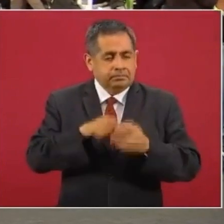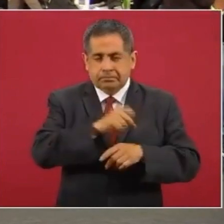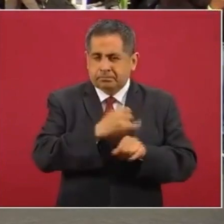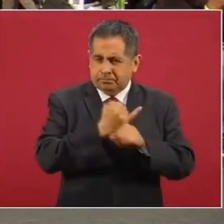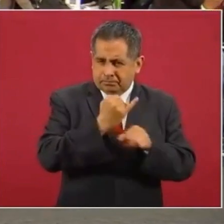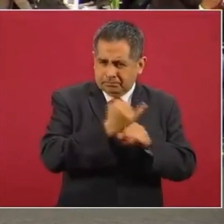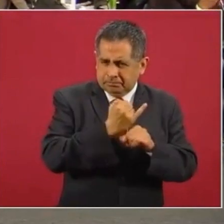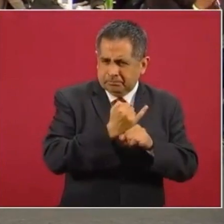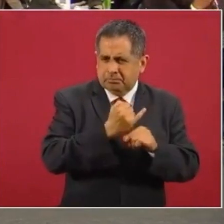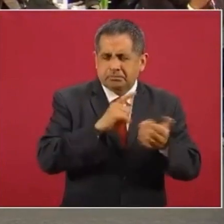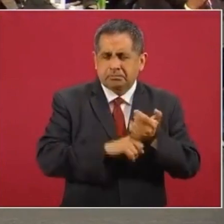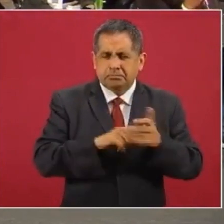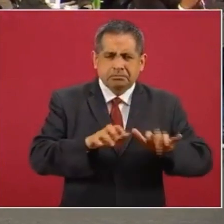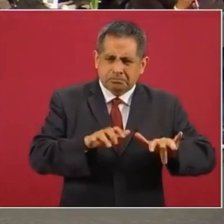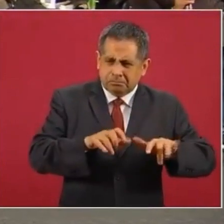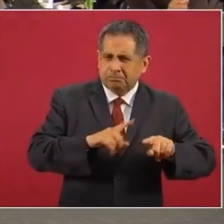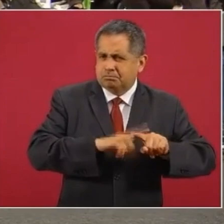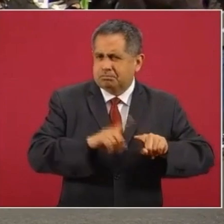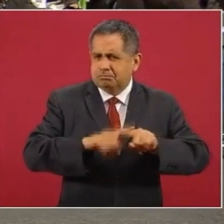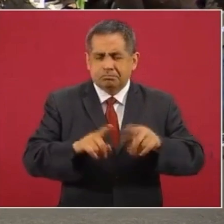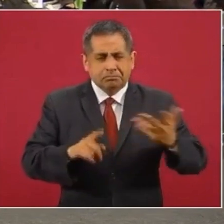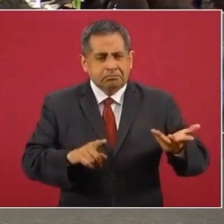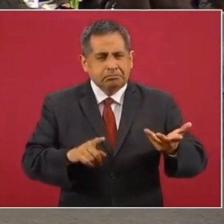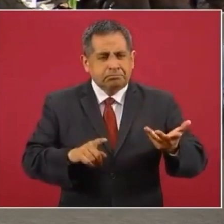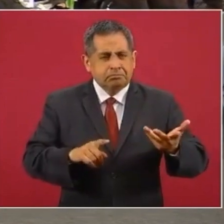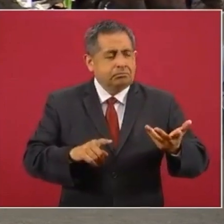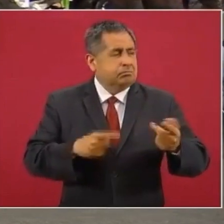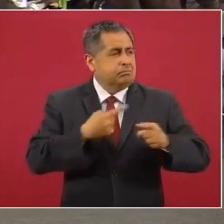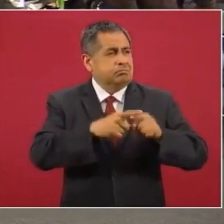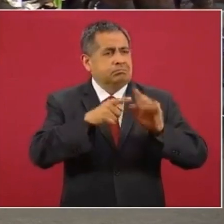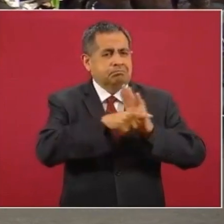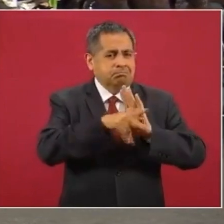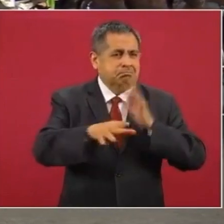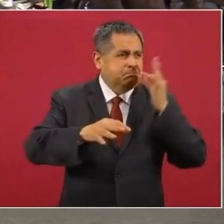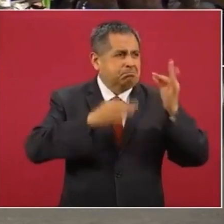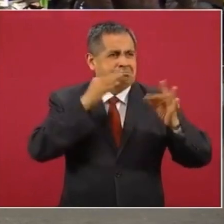internet o en las redes, y luego las grandes cadenas,